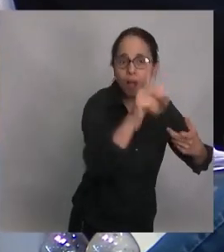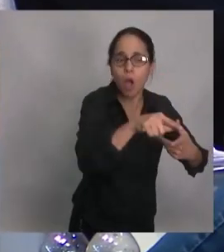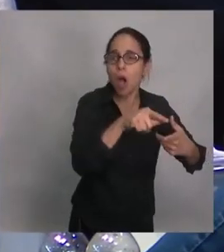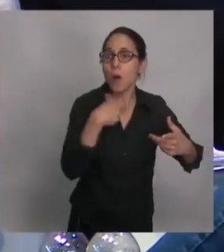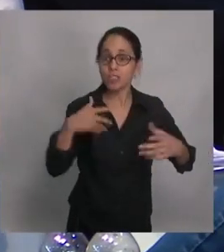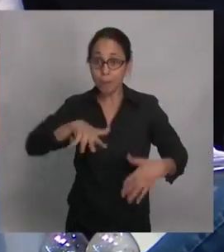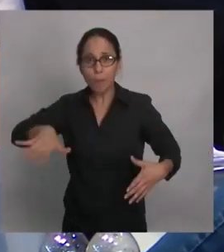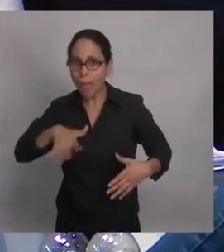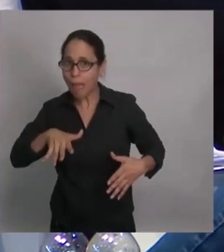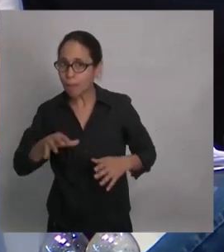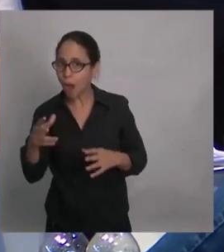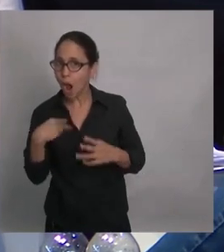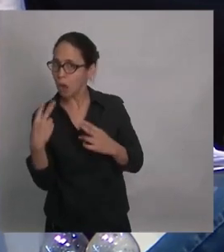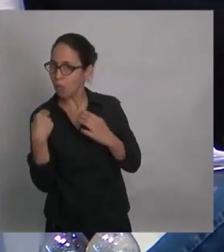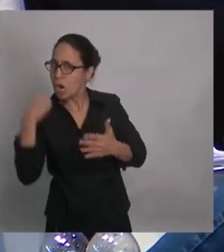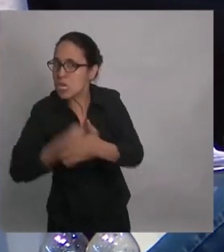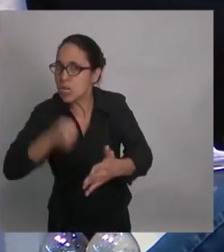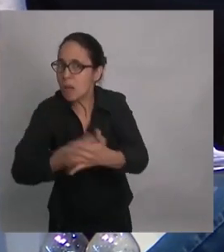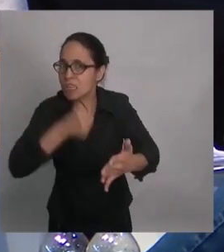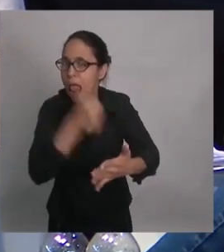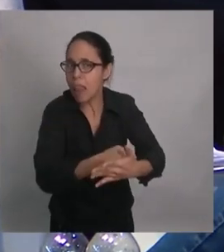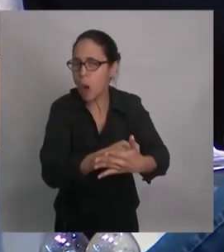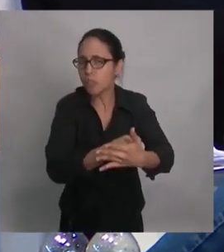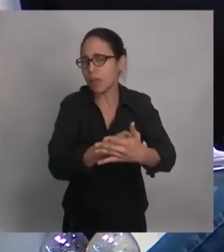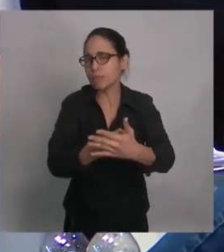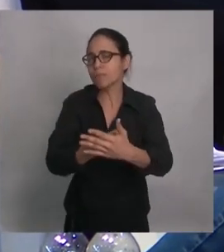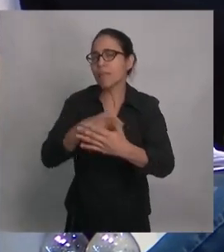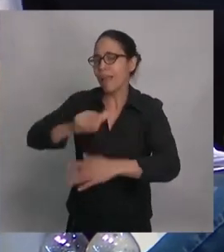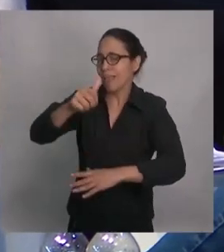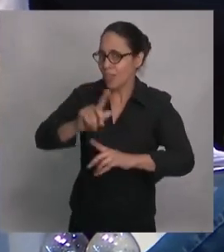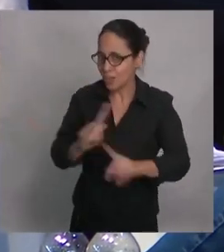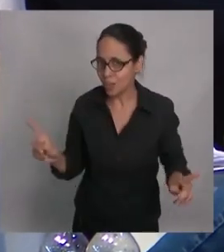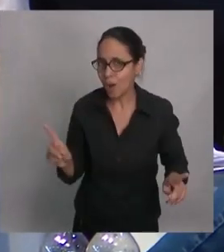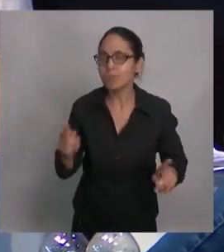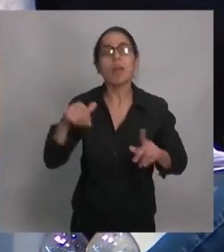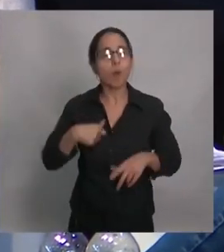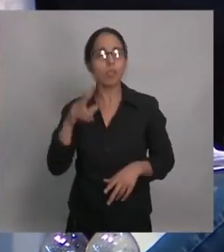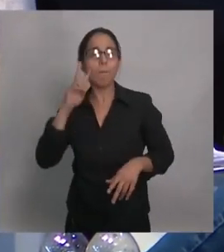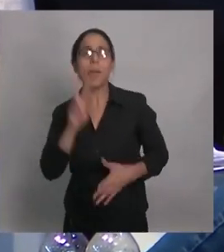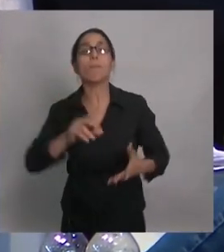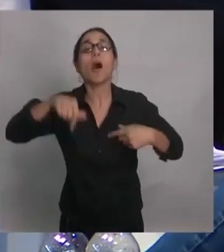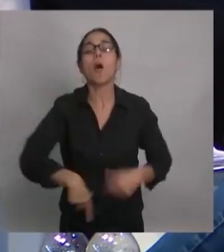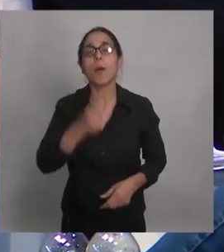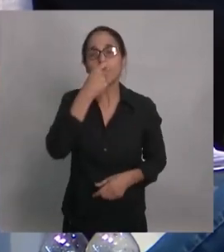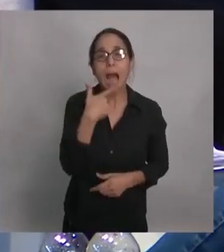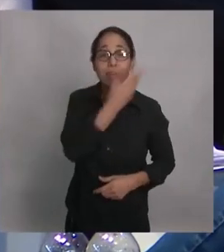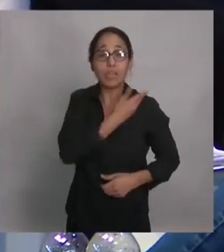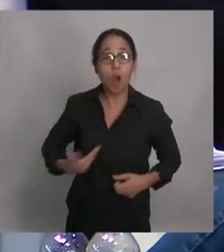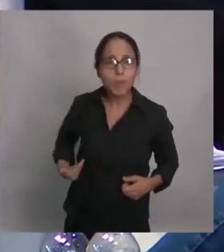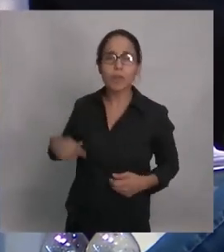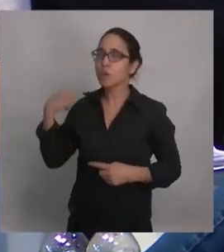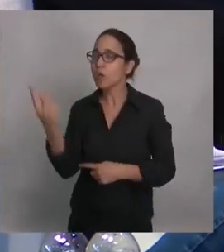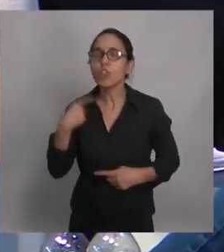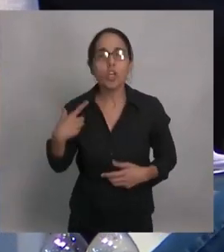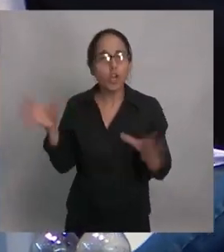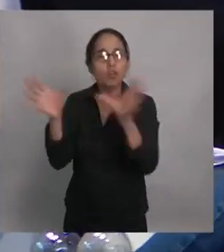demostrado en tres años de resistencia al gobierno macrista neoliberal en la Argentina. Resistencia obrera, estudiantil y de